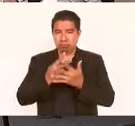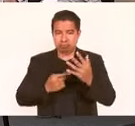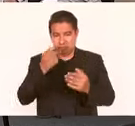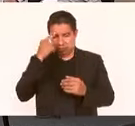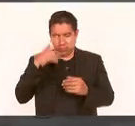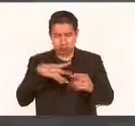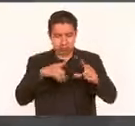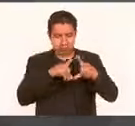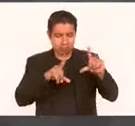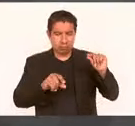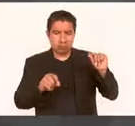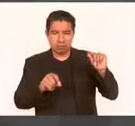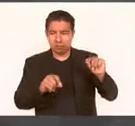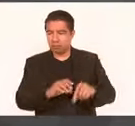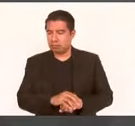nacional,